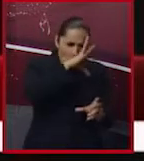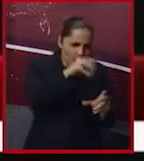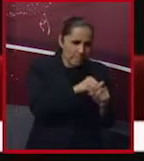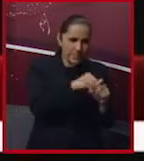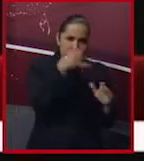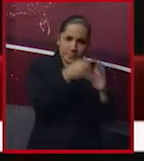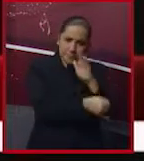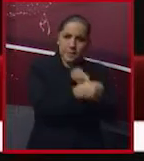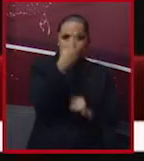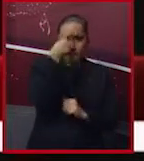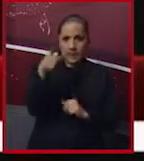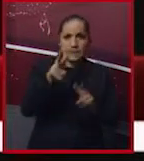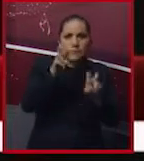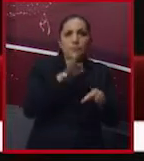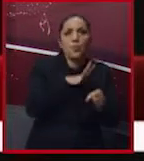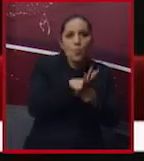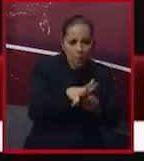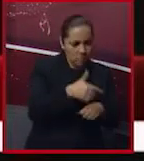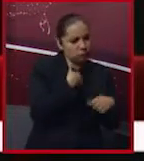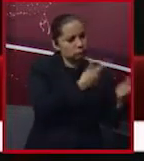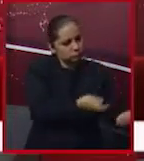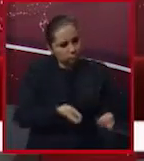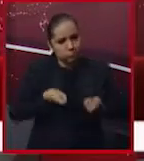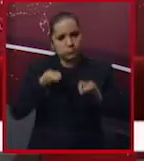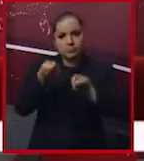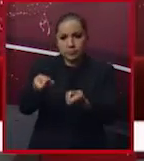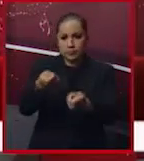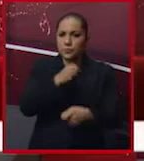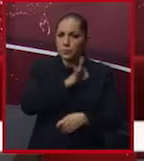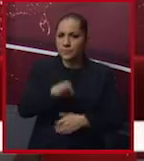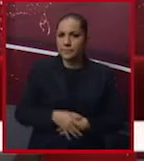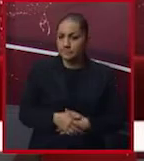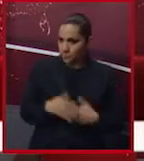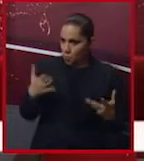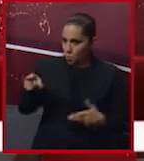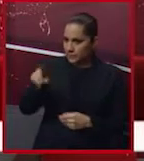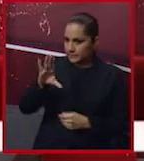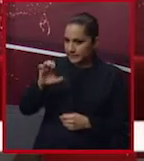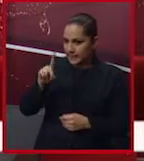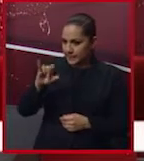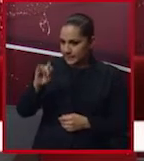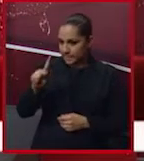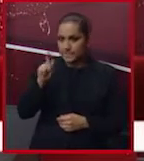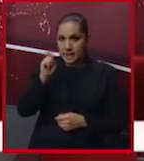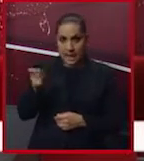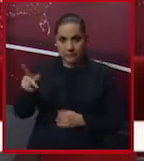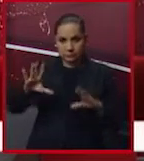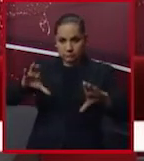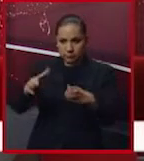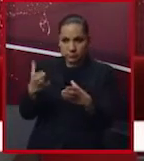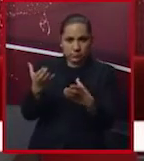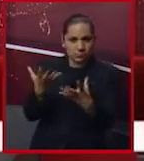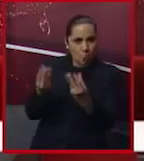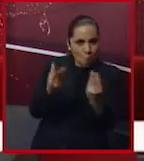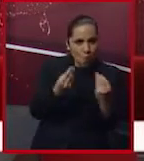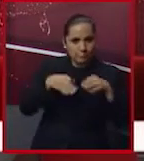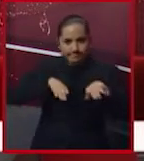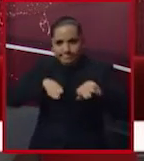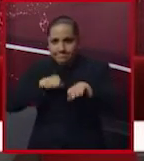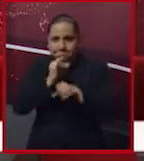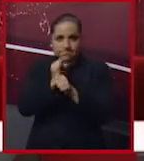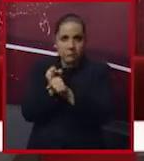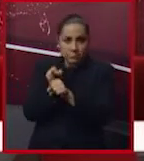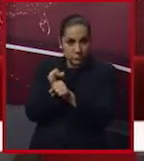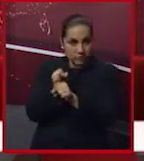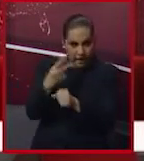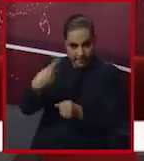convenientes y que obedezcan a su interés particular. Sin lugar a dudas, el CEDIP es uno de los centros con mayor actividad en esta Cámara de Diputados.